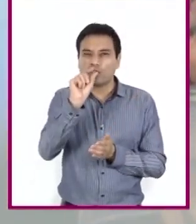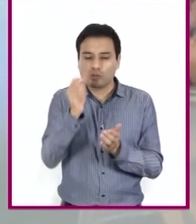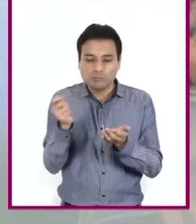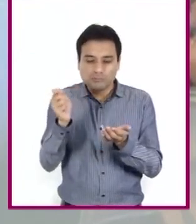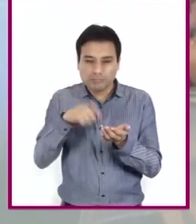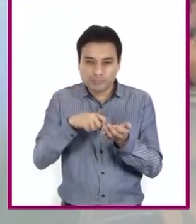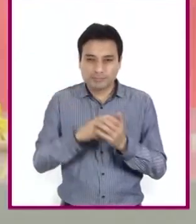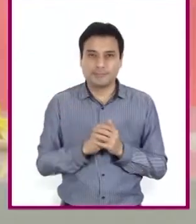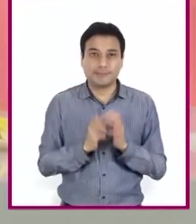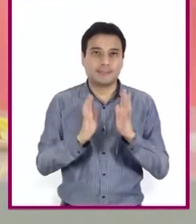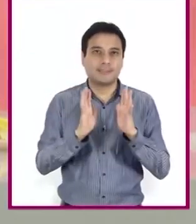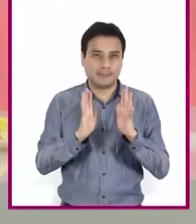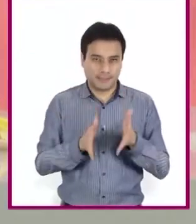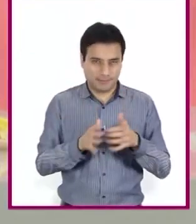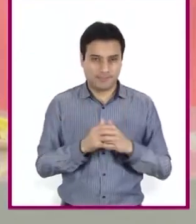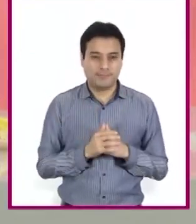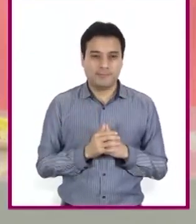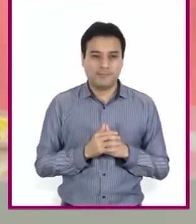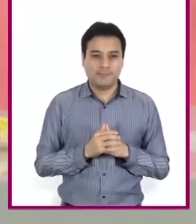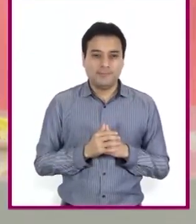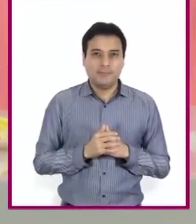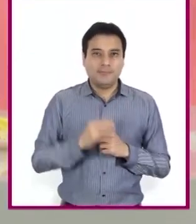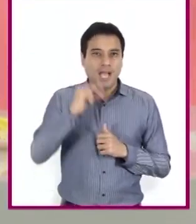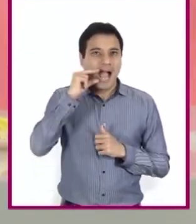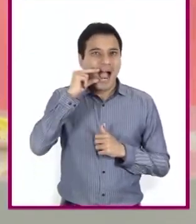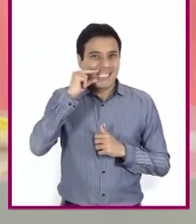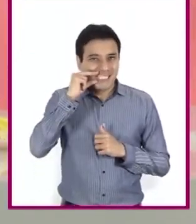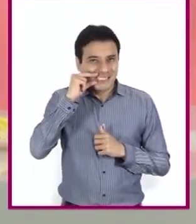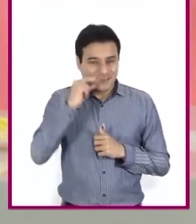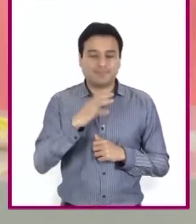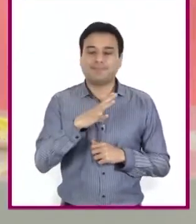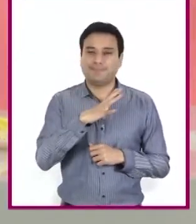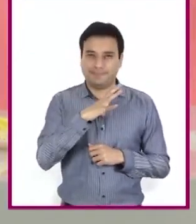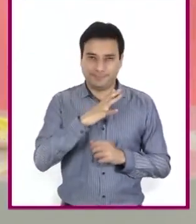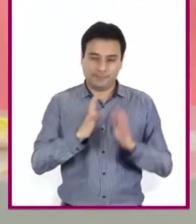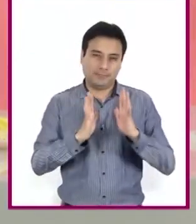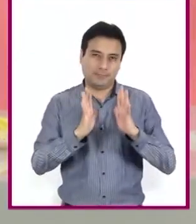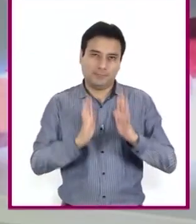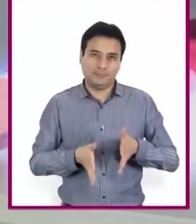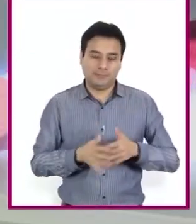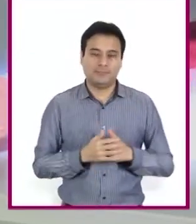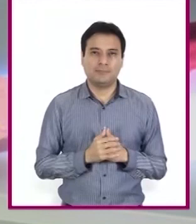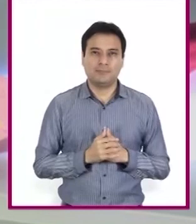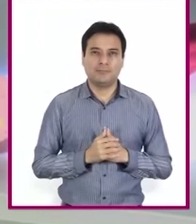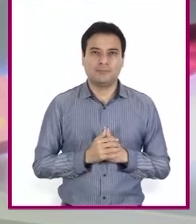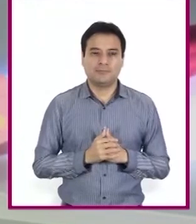Aquí ya tenemos la nuez. Ustedes tienen que colocar encima los pedacitos de nuez.